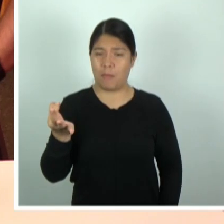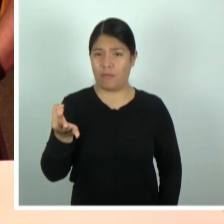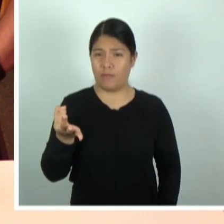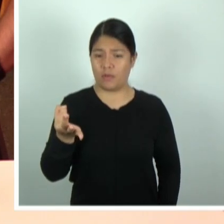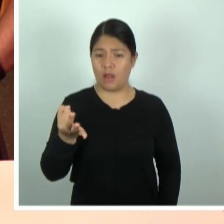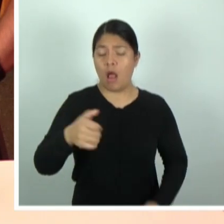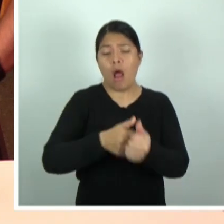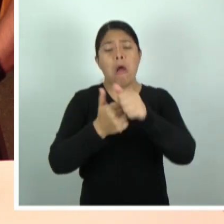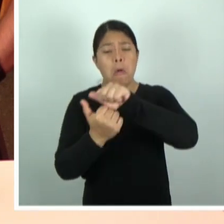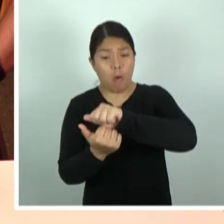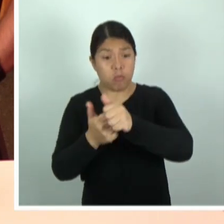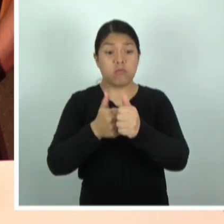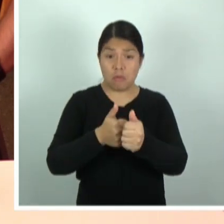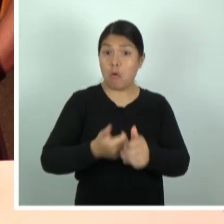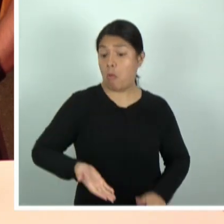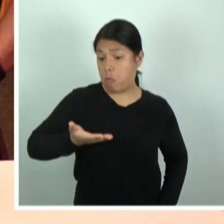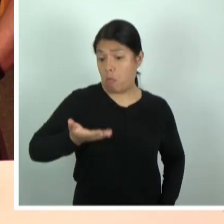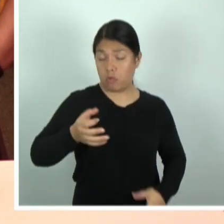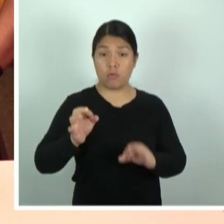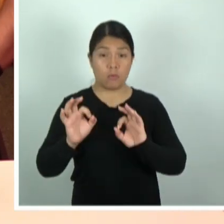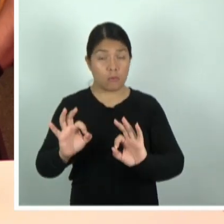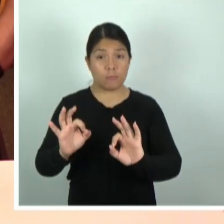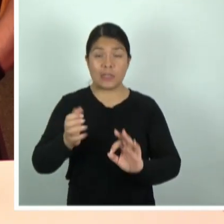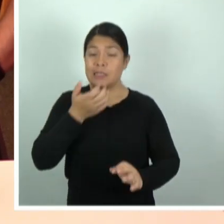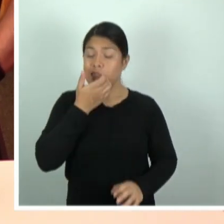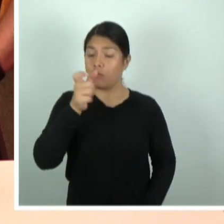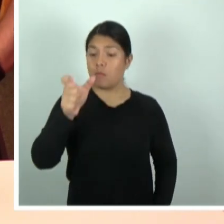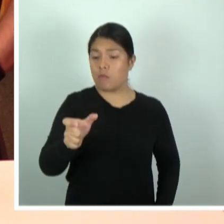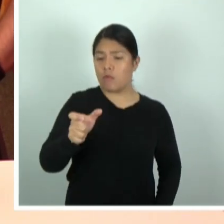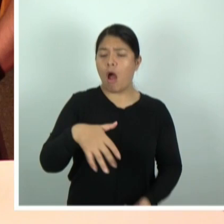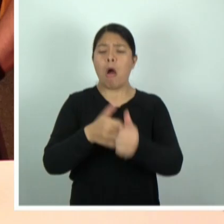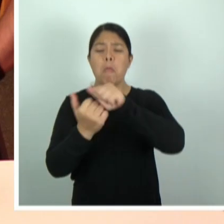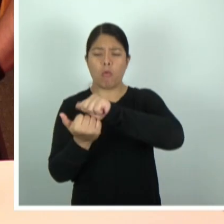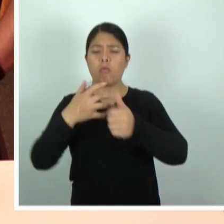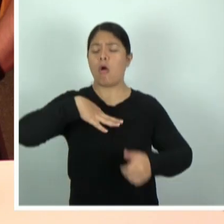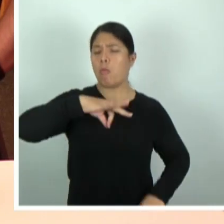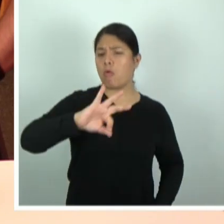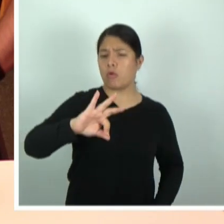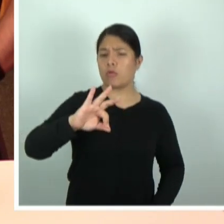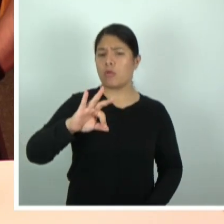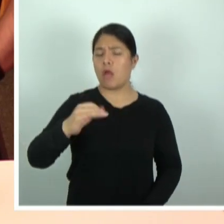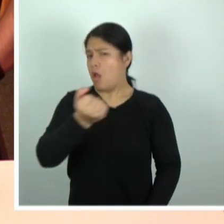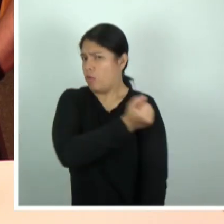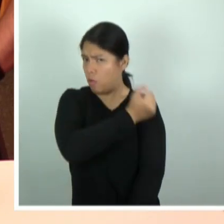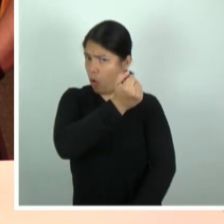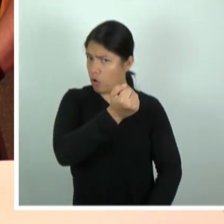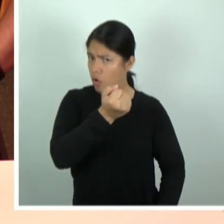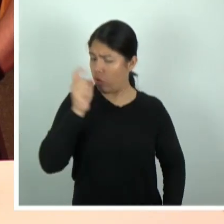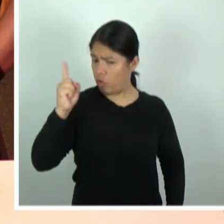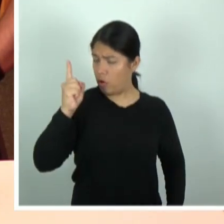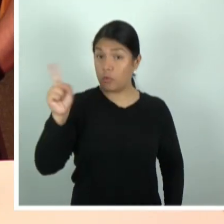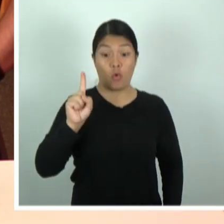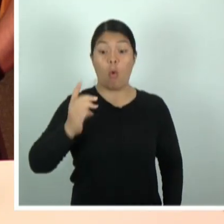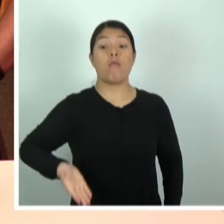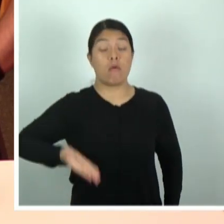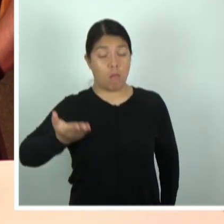persona se deja bautizar, y no es solo algo simbólicamente, el bautismo es muy